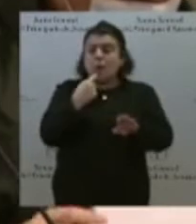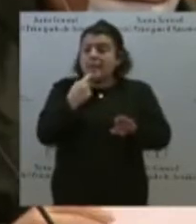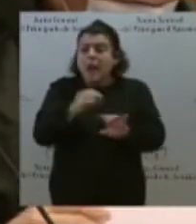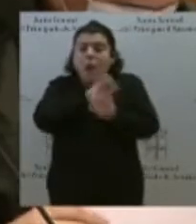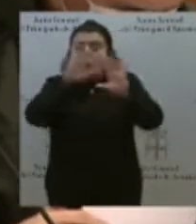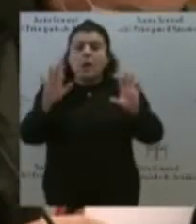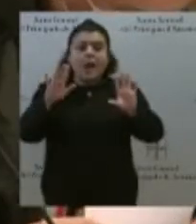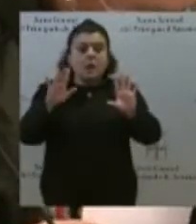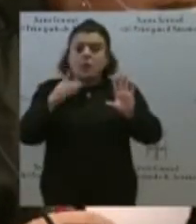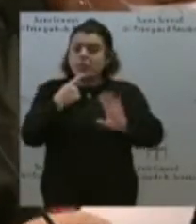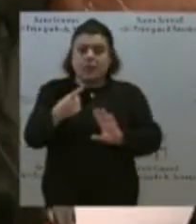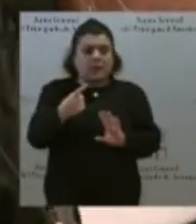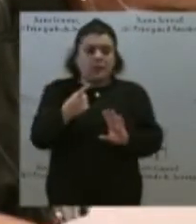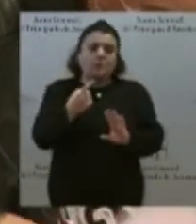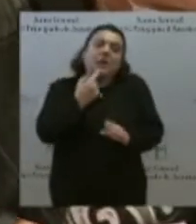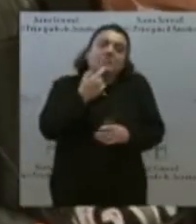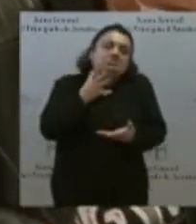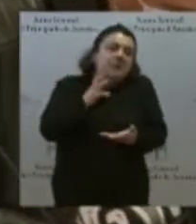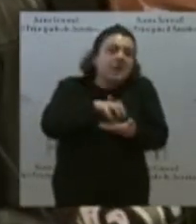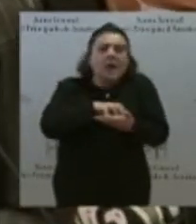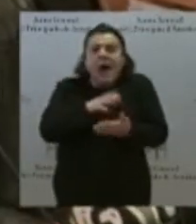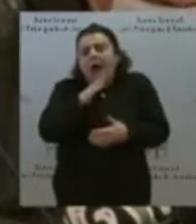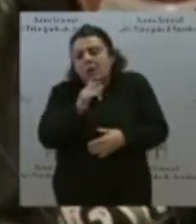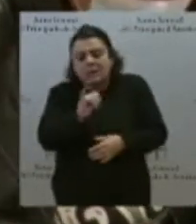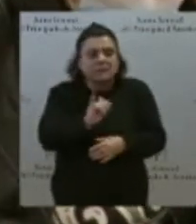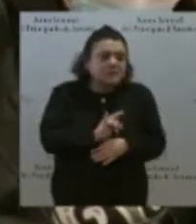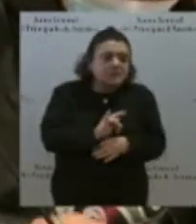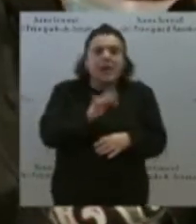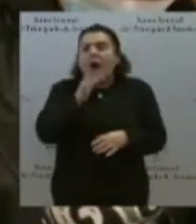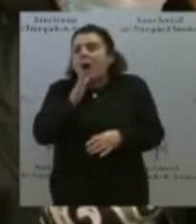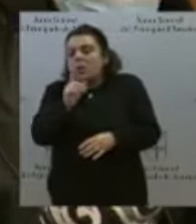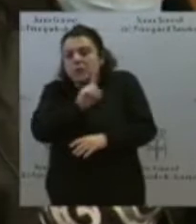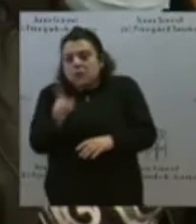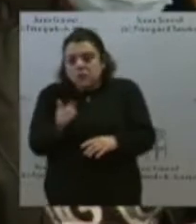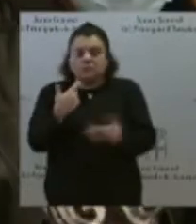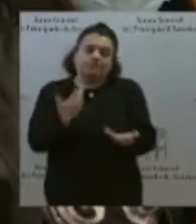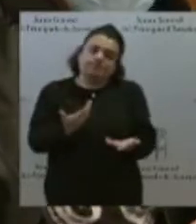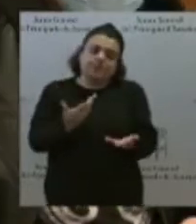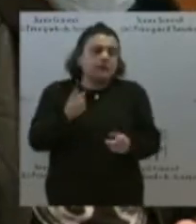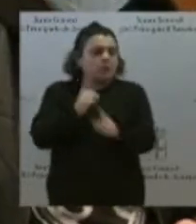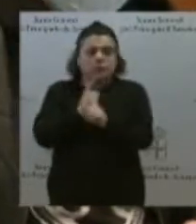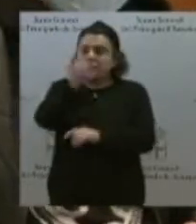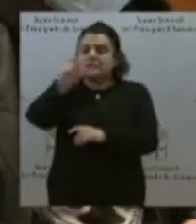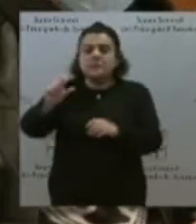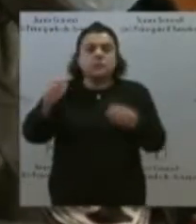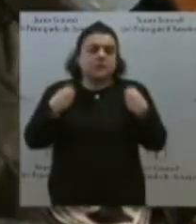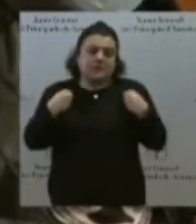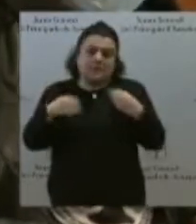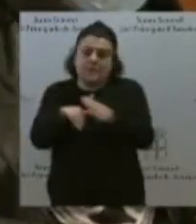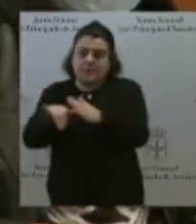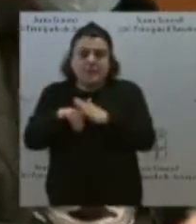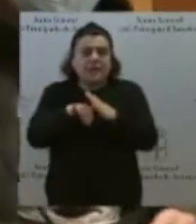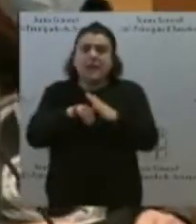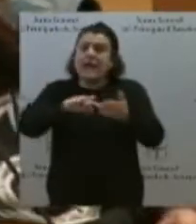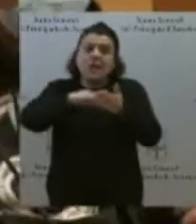suponiendo bastante dolor a los vecinos y vecinas de la zona que llevan décadas manifestándose en contra de este proyecto. Digan claramente que